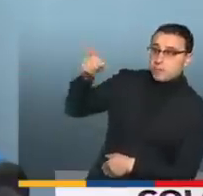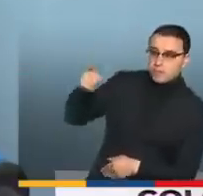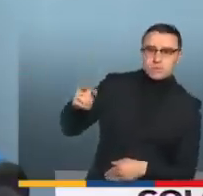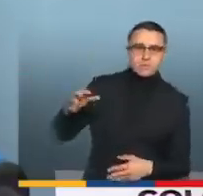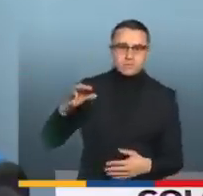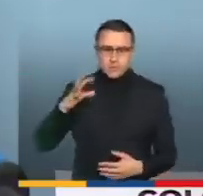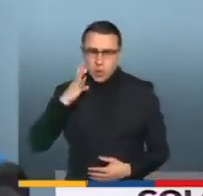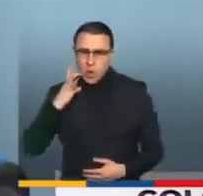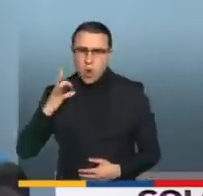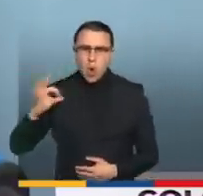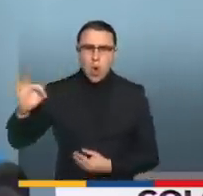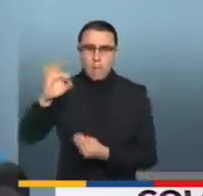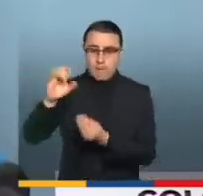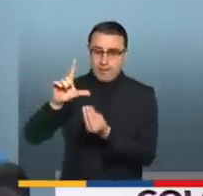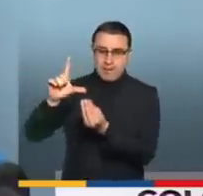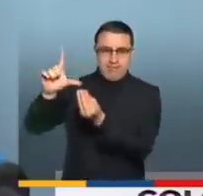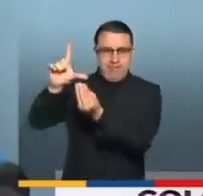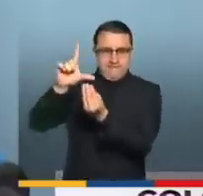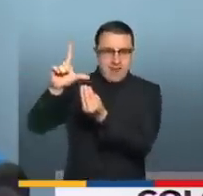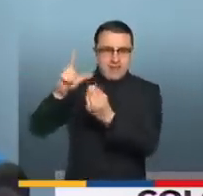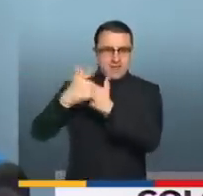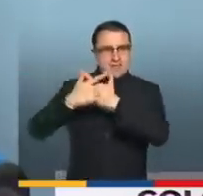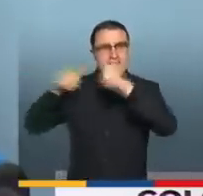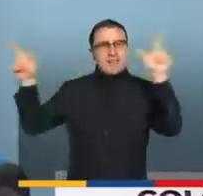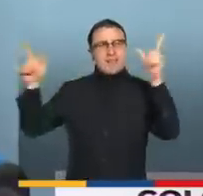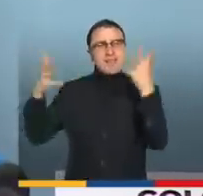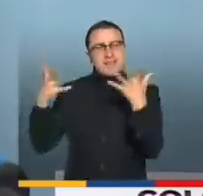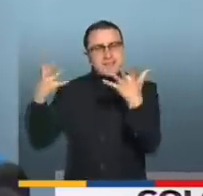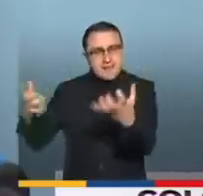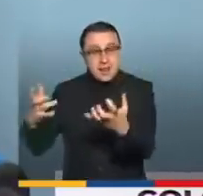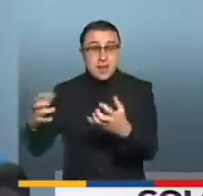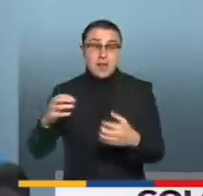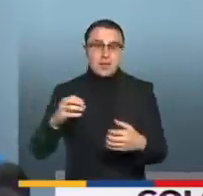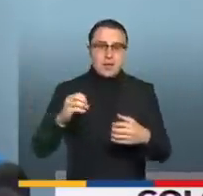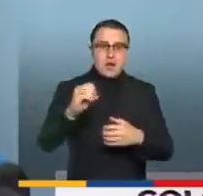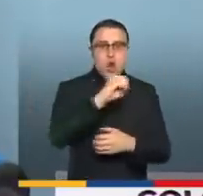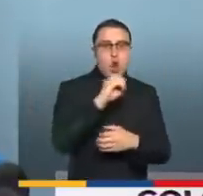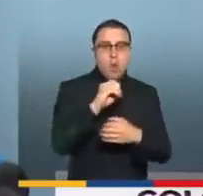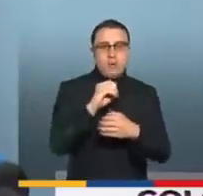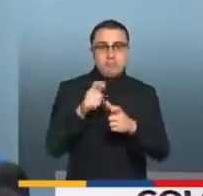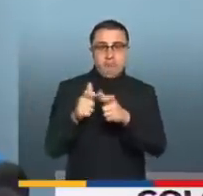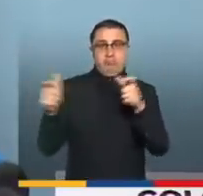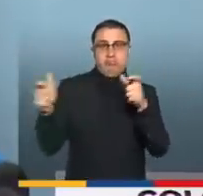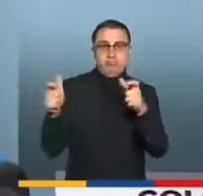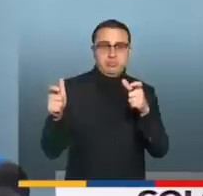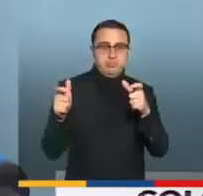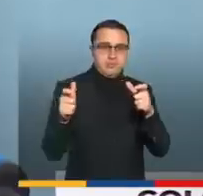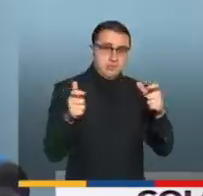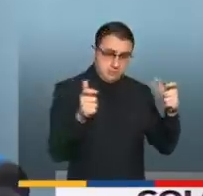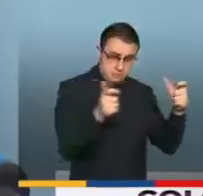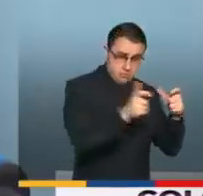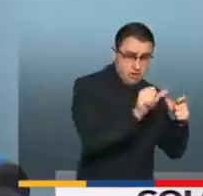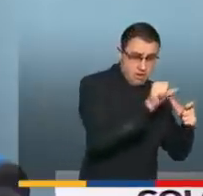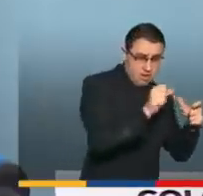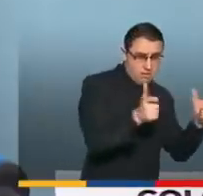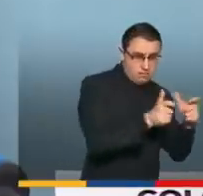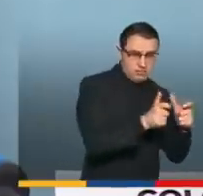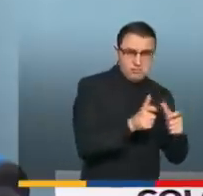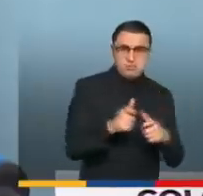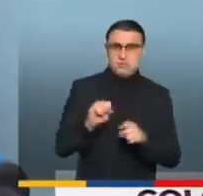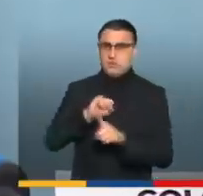hombres, poco de mujeres para aquella época, en sociedades que han sido machistas y